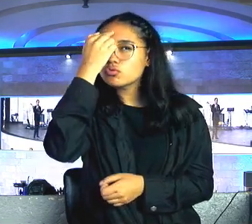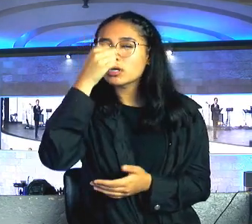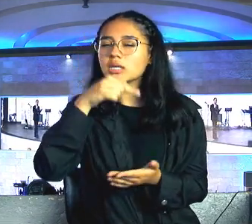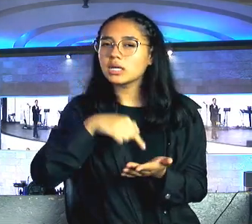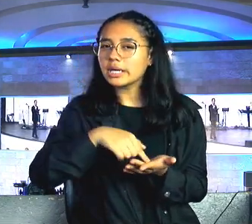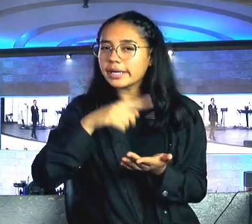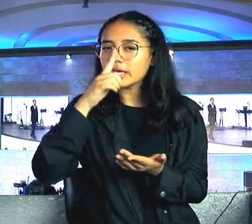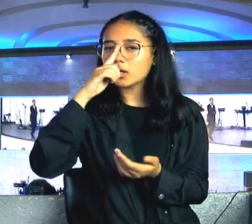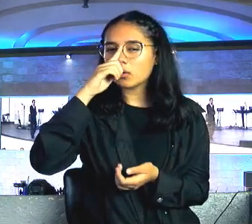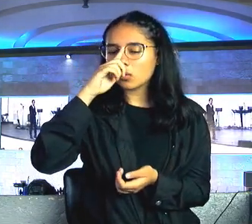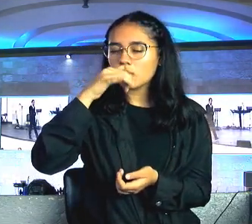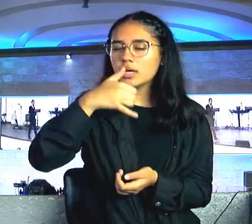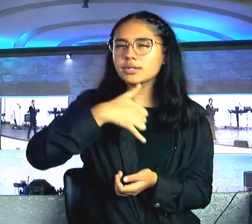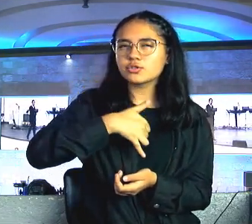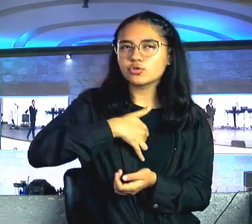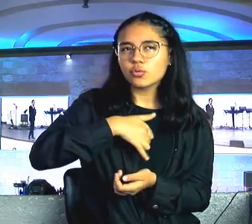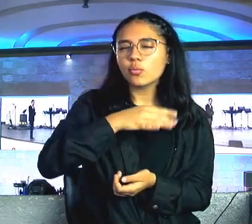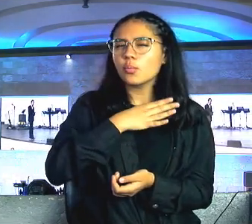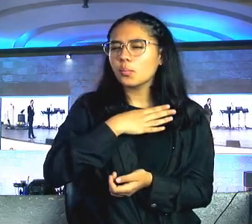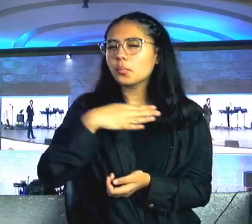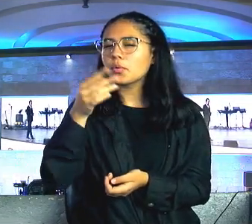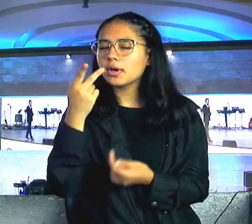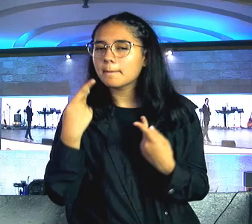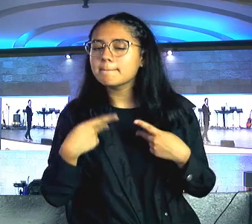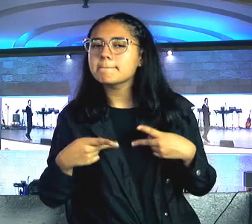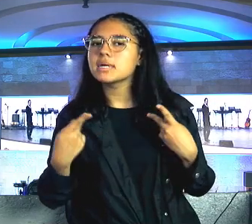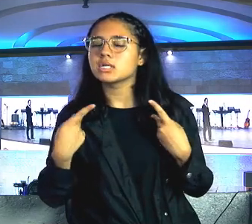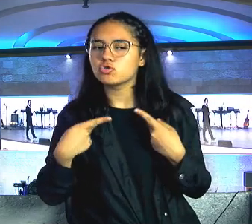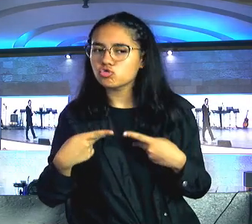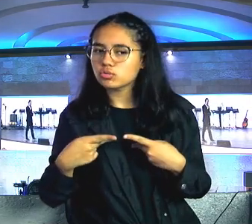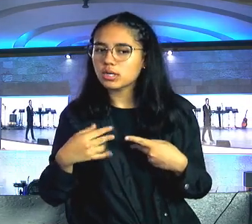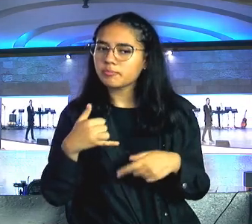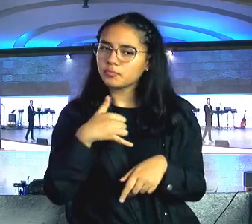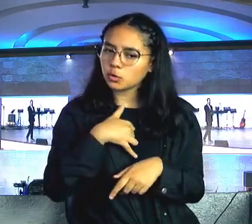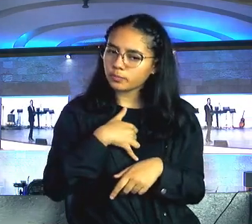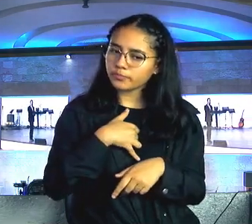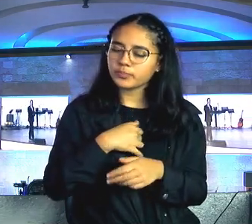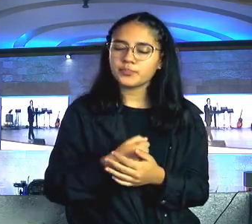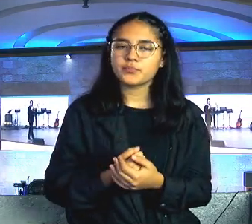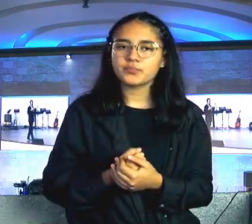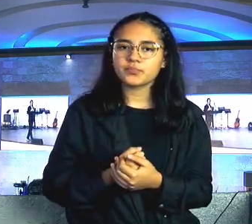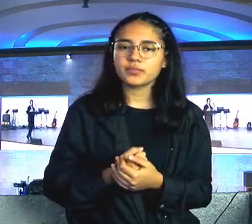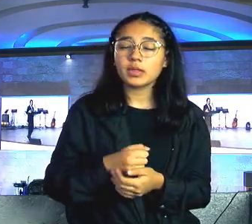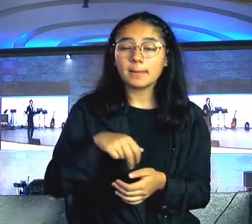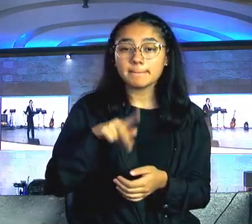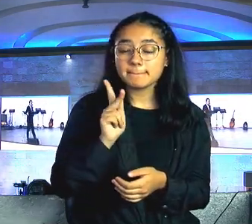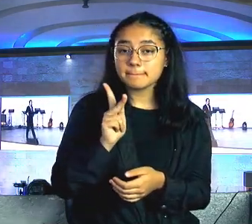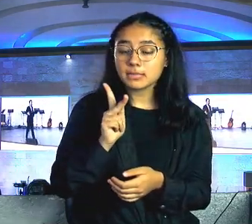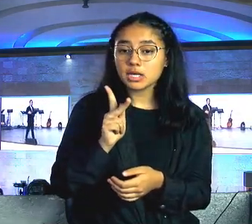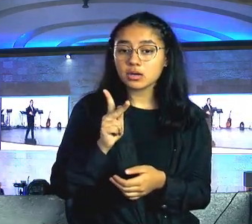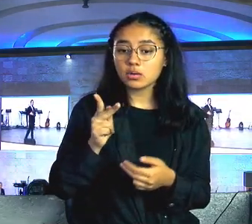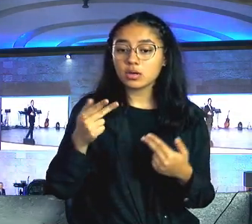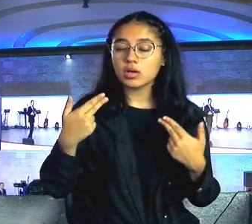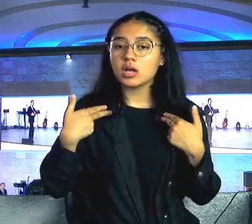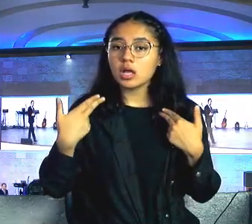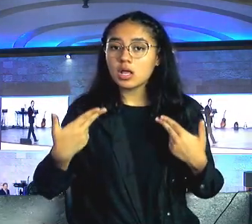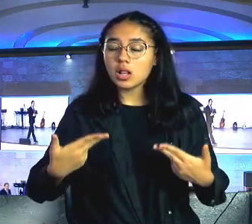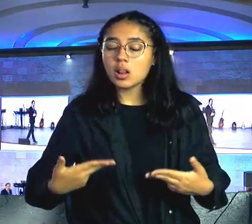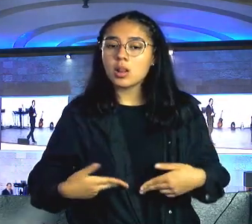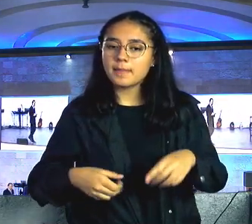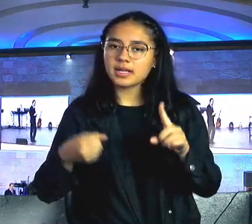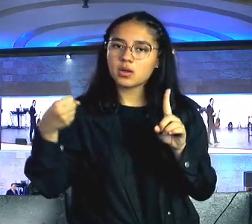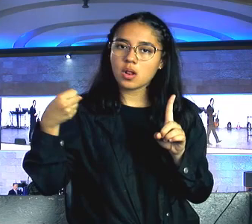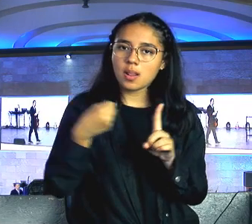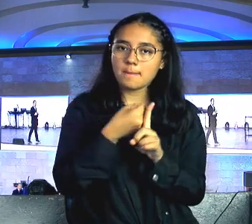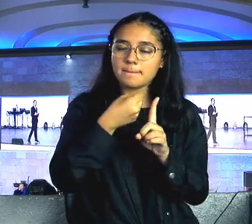buena persona, pero así como decimos, pues, el hombre que golpea a la esposa